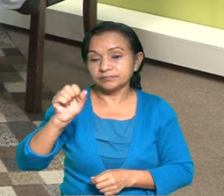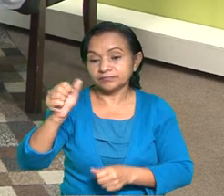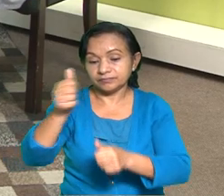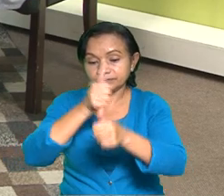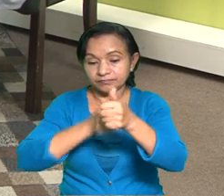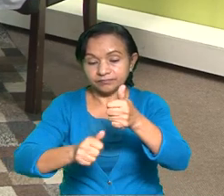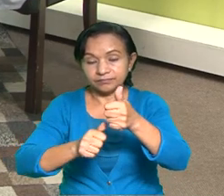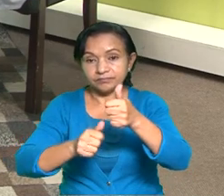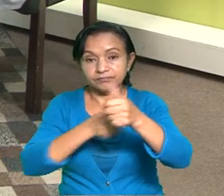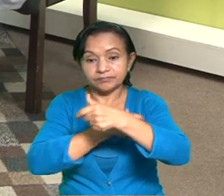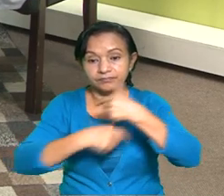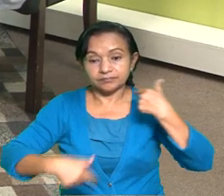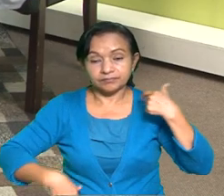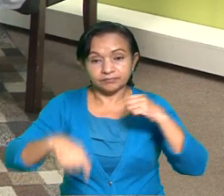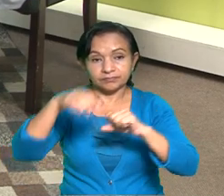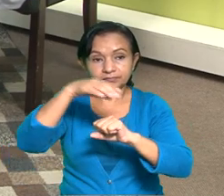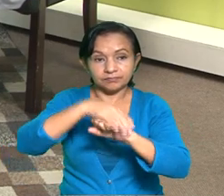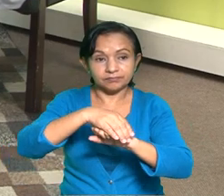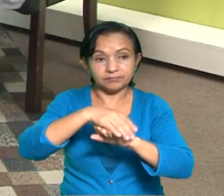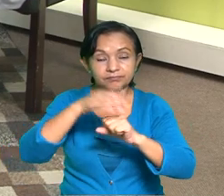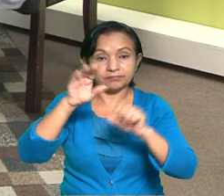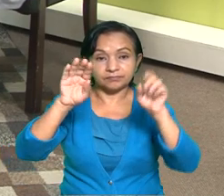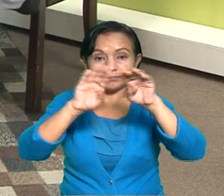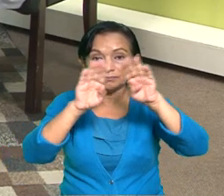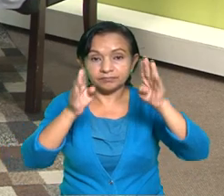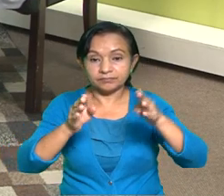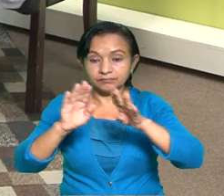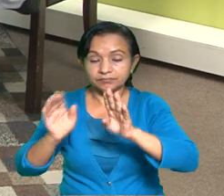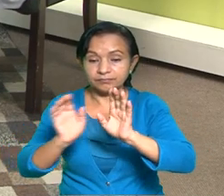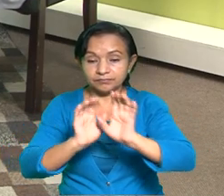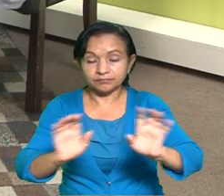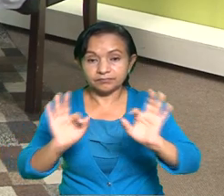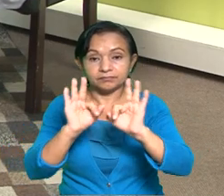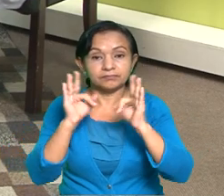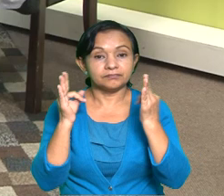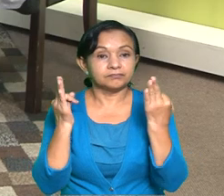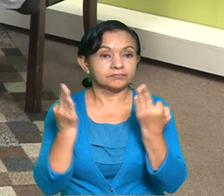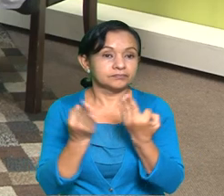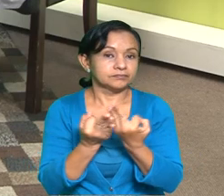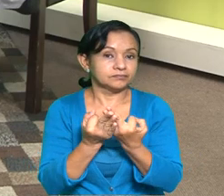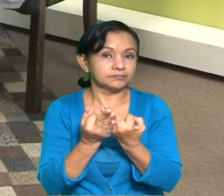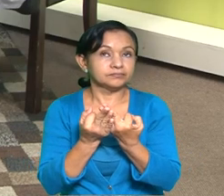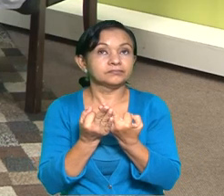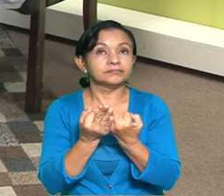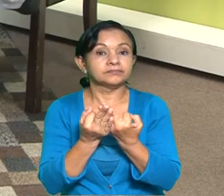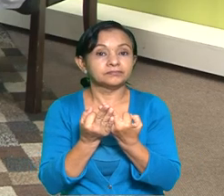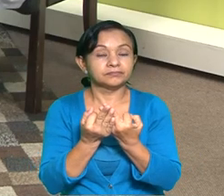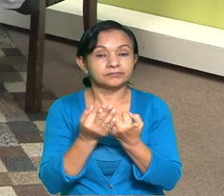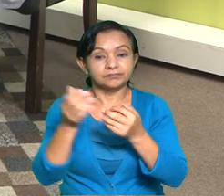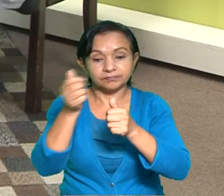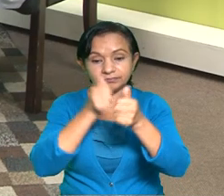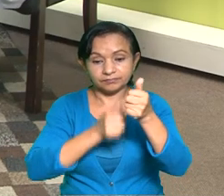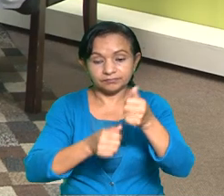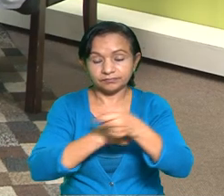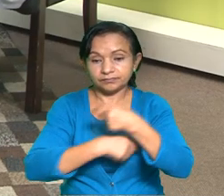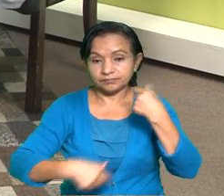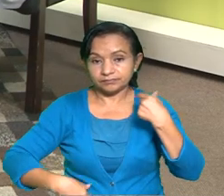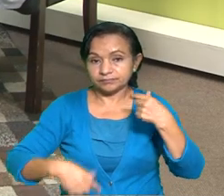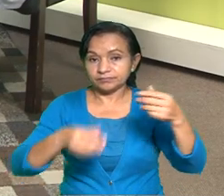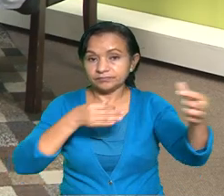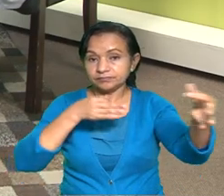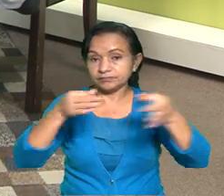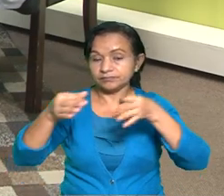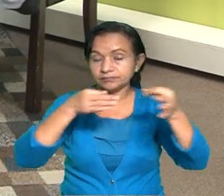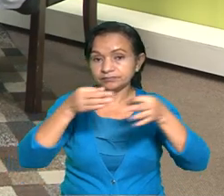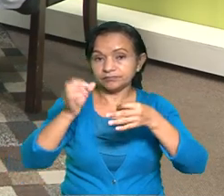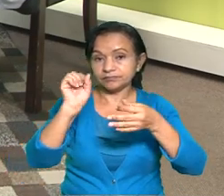de la Comisión de Asuntos de la Mujer, Niñez, Familia, Juventud, vicepresidente, ¿verdad?, que nos comentara sobre